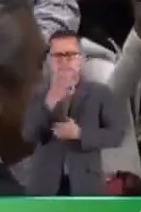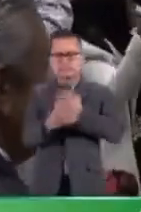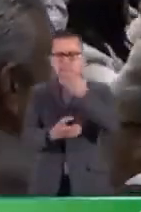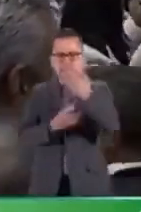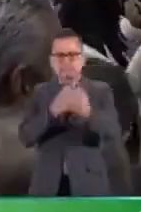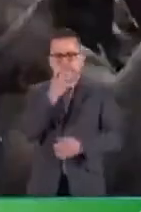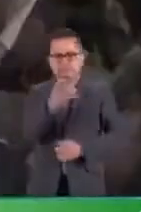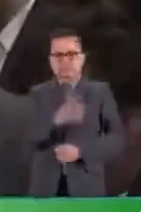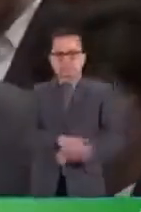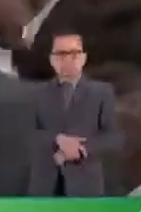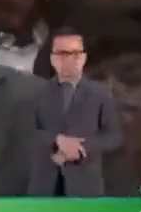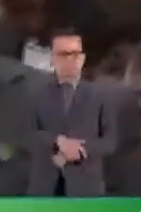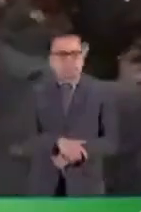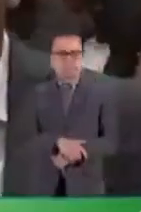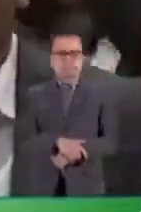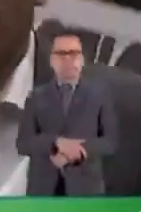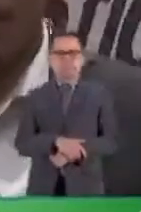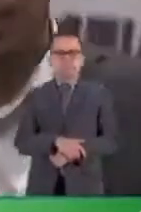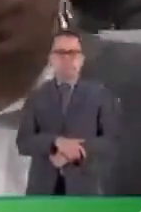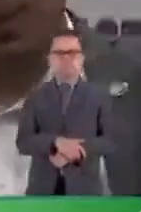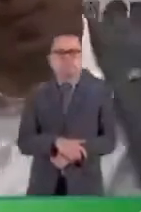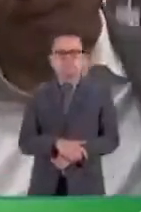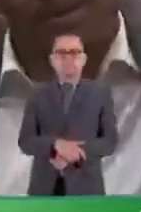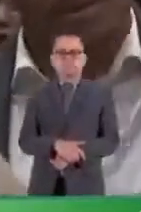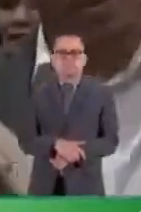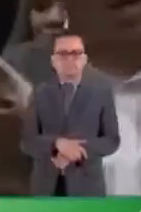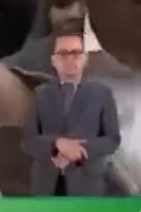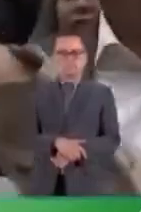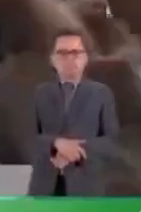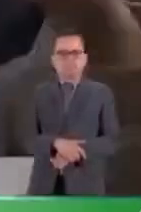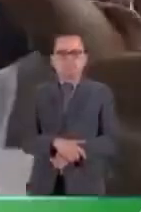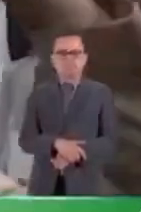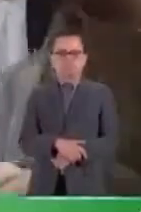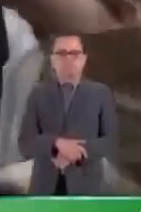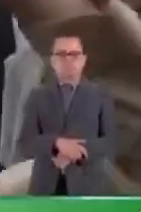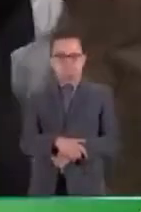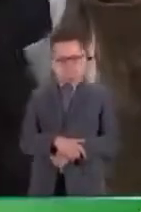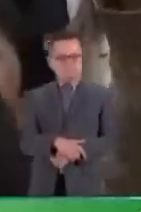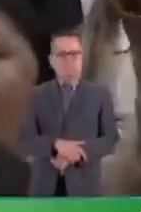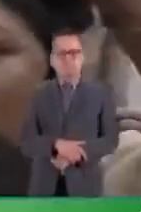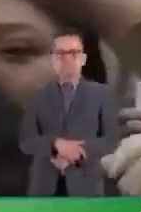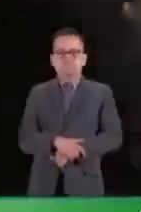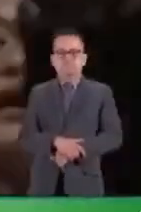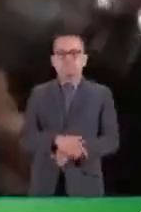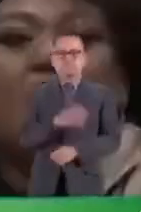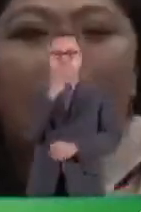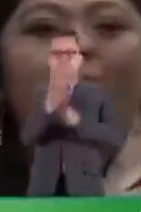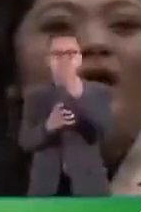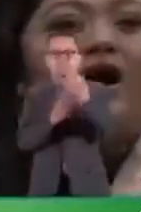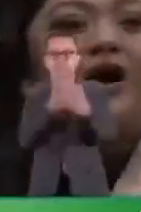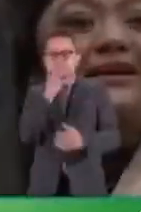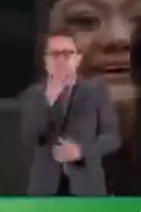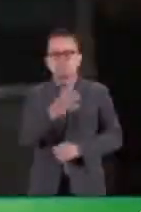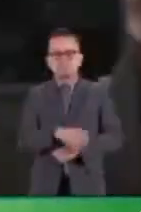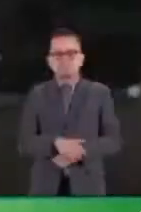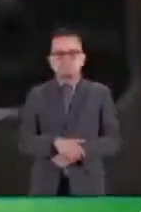perjudica. Cuando te toque votar por jueces sátrapas, te vas a dar cuenta que votaste por jueces que quería la secta que estuvieran ahí.